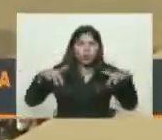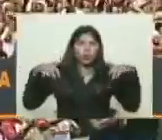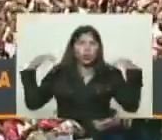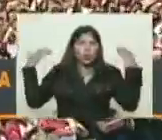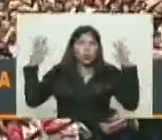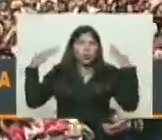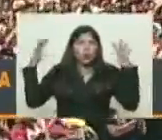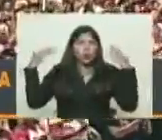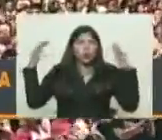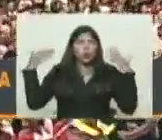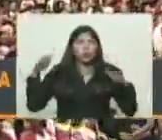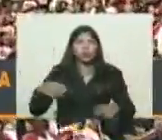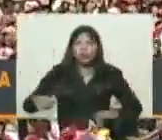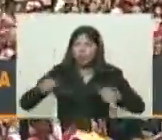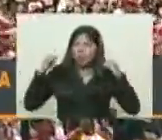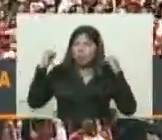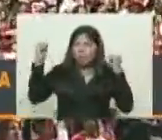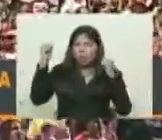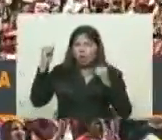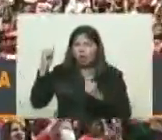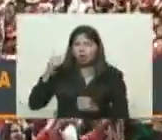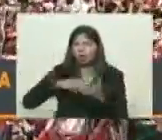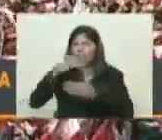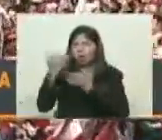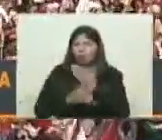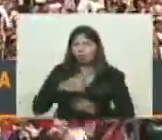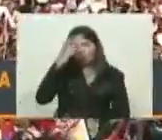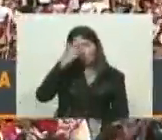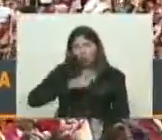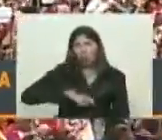¡Que viva el movimiento Somos Venezuela!